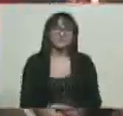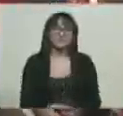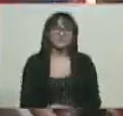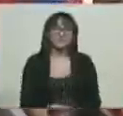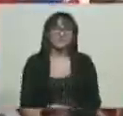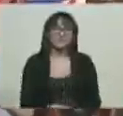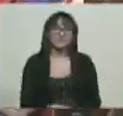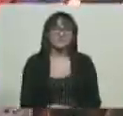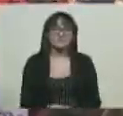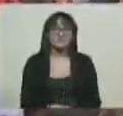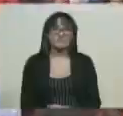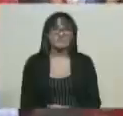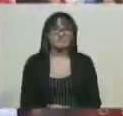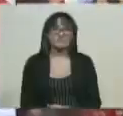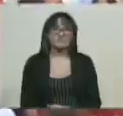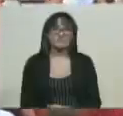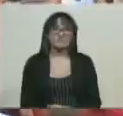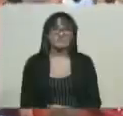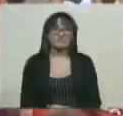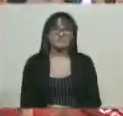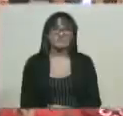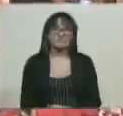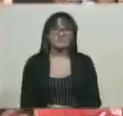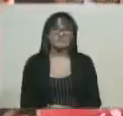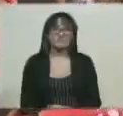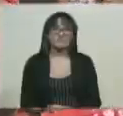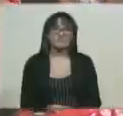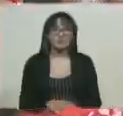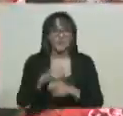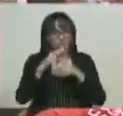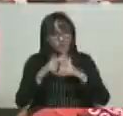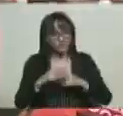El amor, la sinceridad, la honestidad que nos mueve.